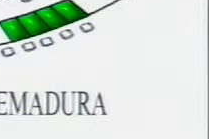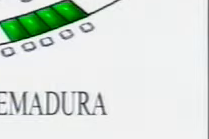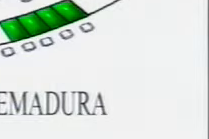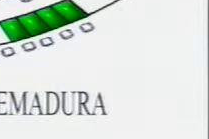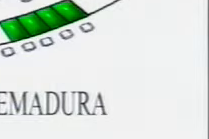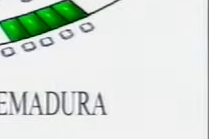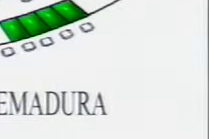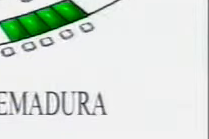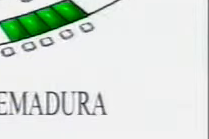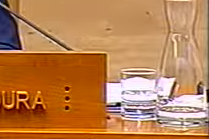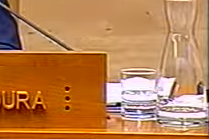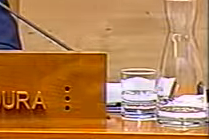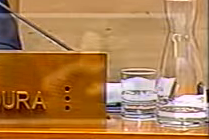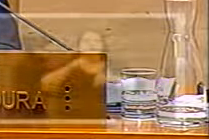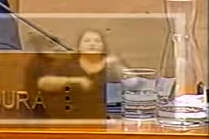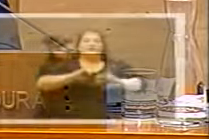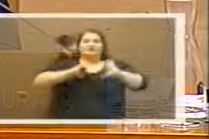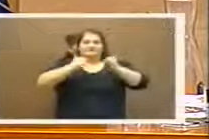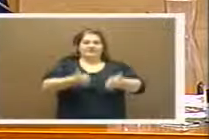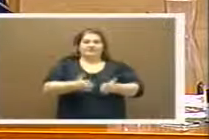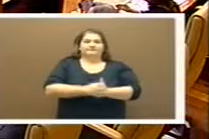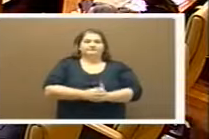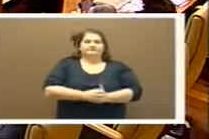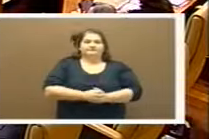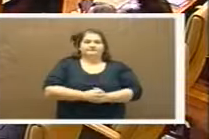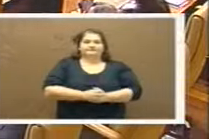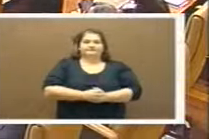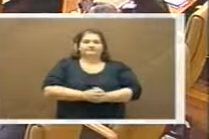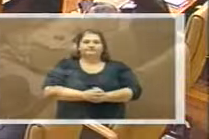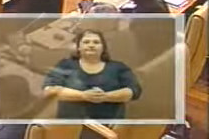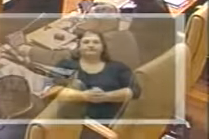mismo grupo parlamentario. Entramos en votación.